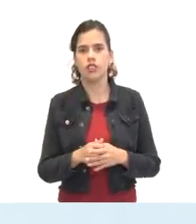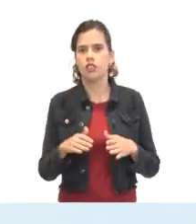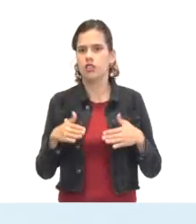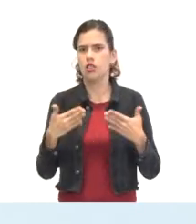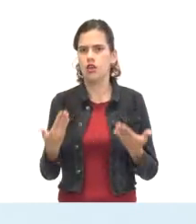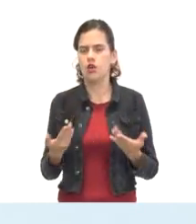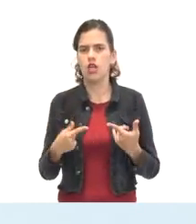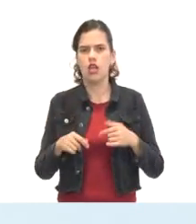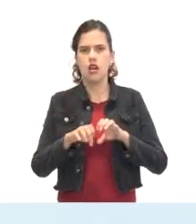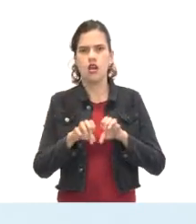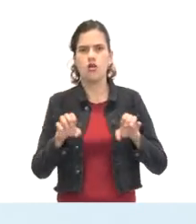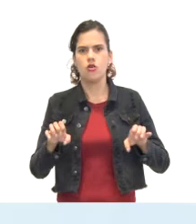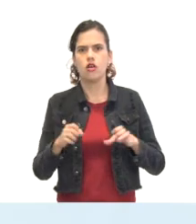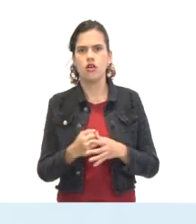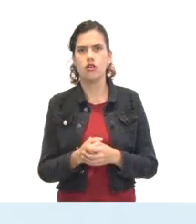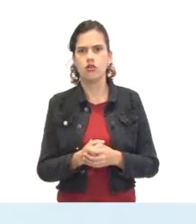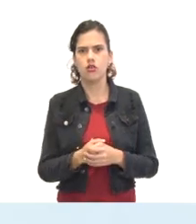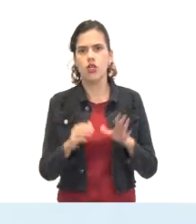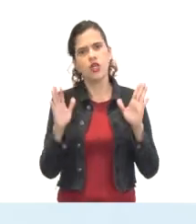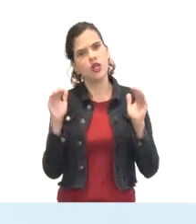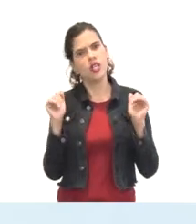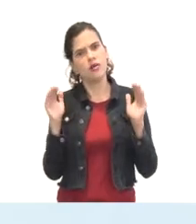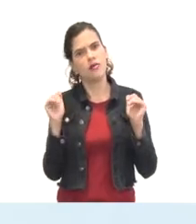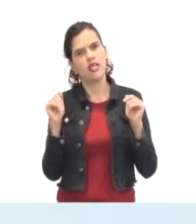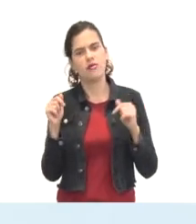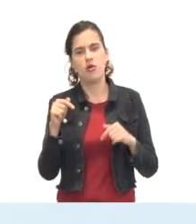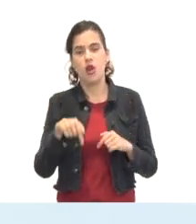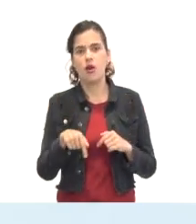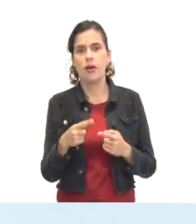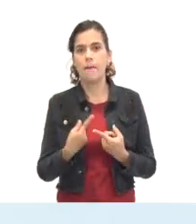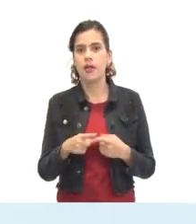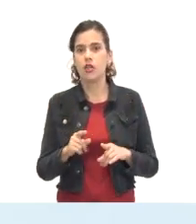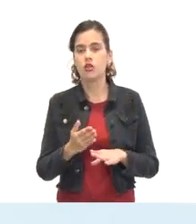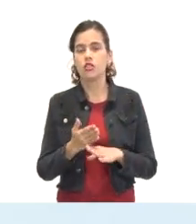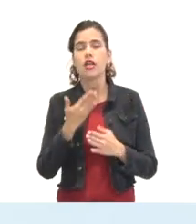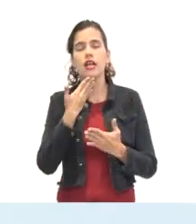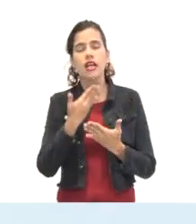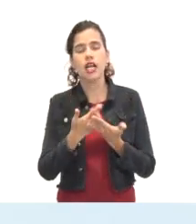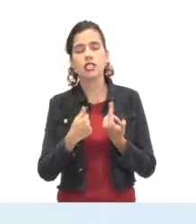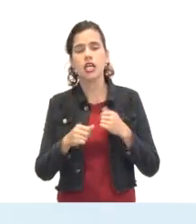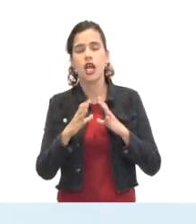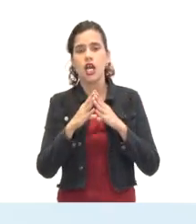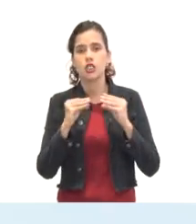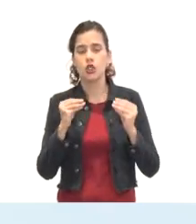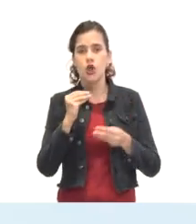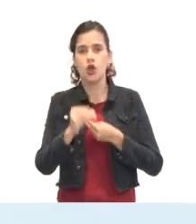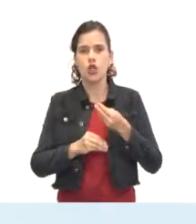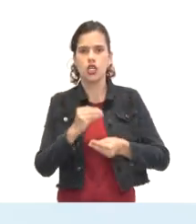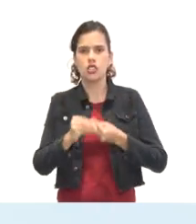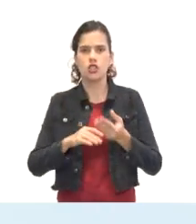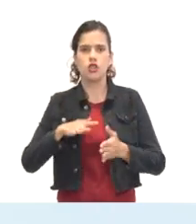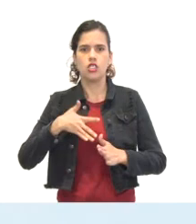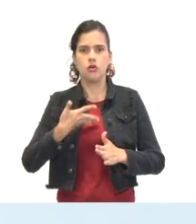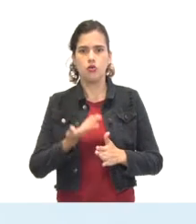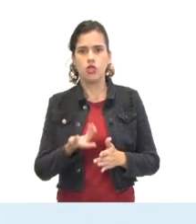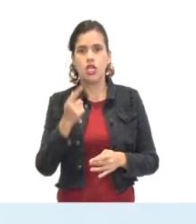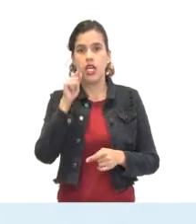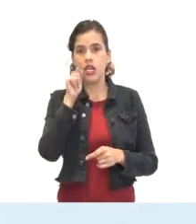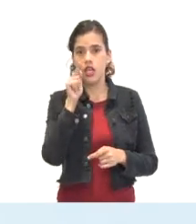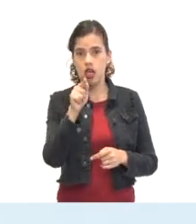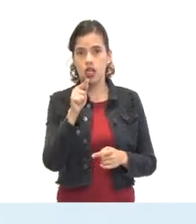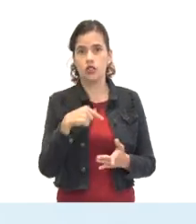es la educación. Nos despedimos ahora, pero no sin dar gracias a todos los que hicieron posible que